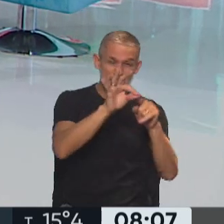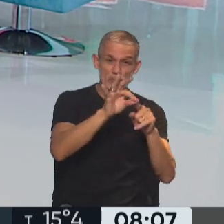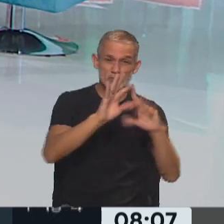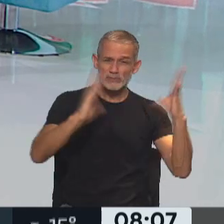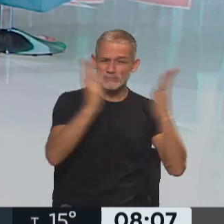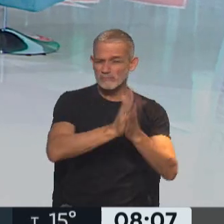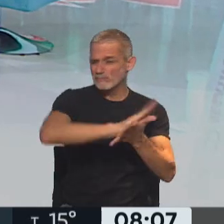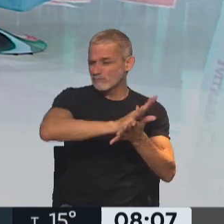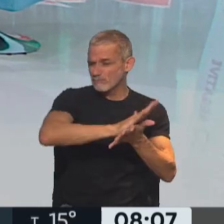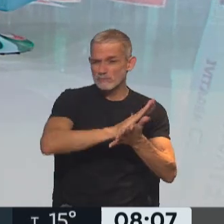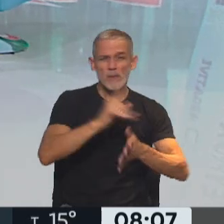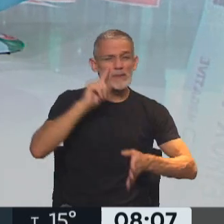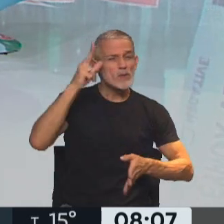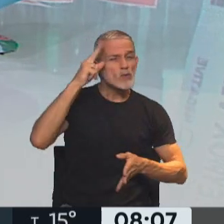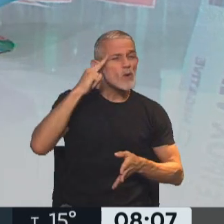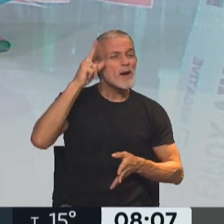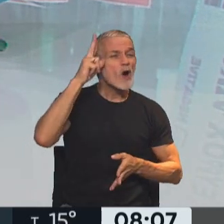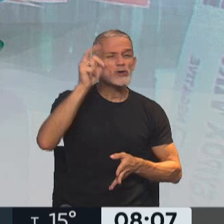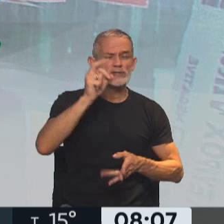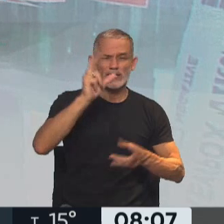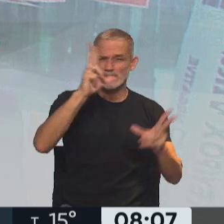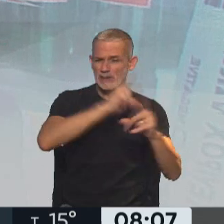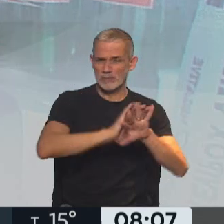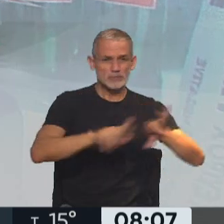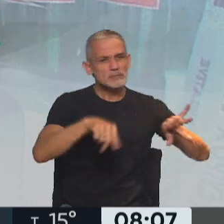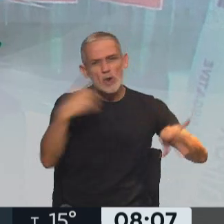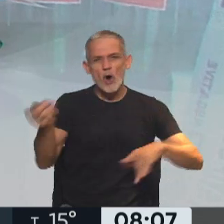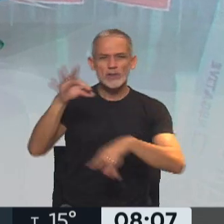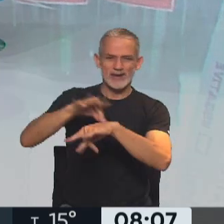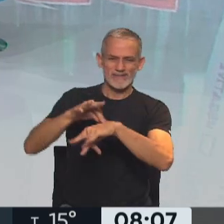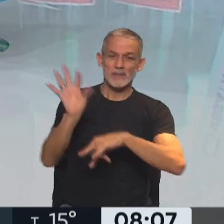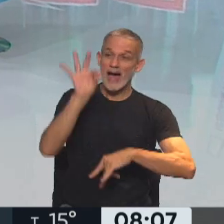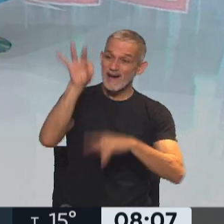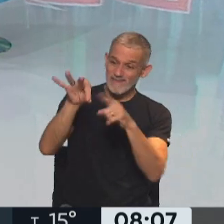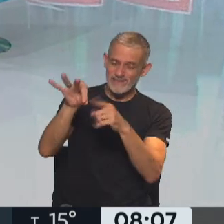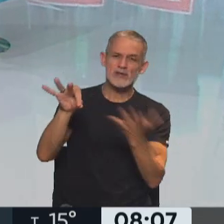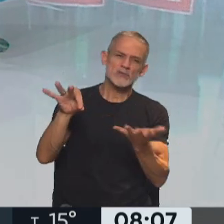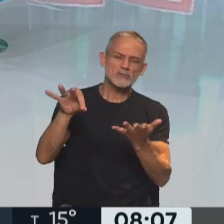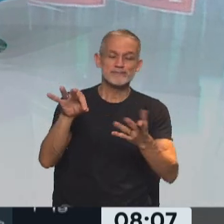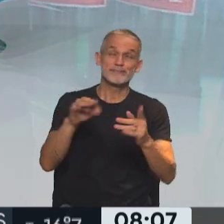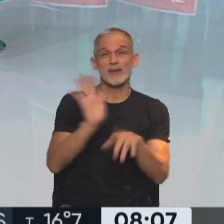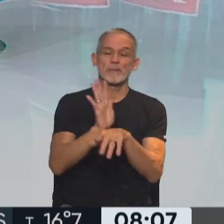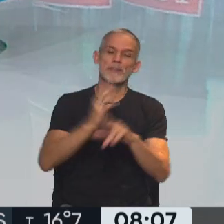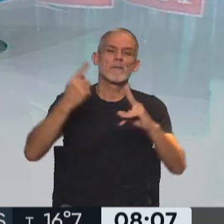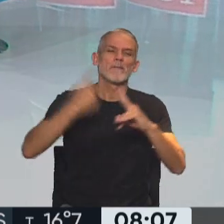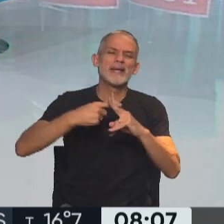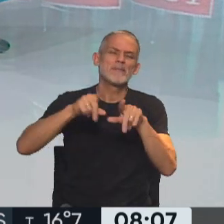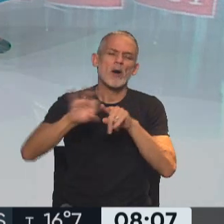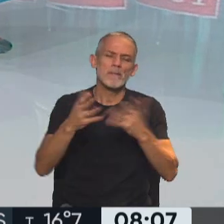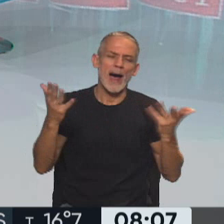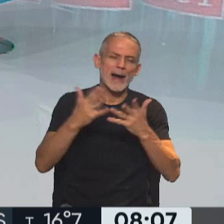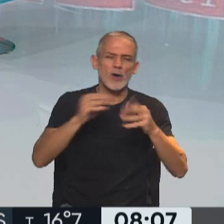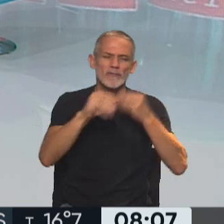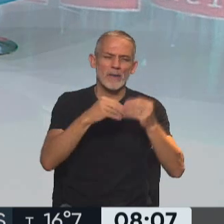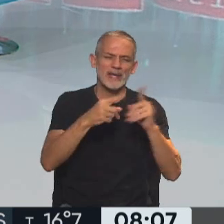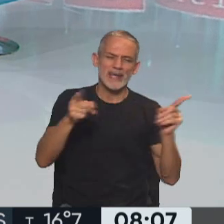en 1980. ¿Sí? Esta es otra enfermedad ocasionada por un virus que podríamos decir es un primo hermano, ¿sí?, que